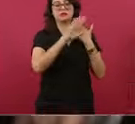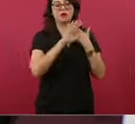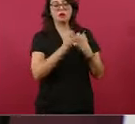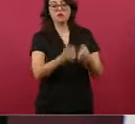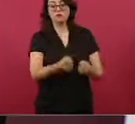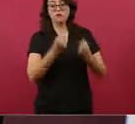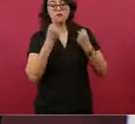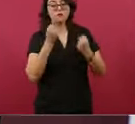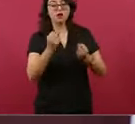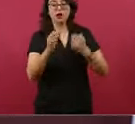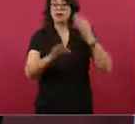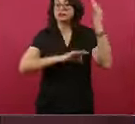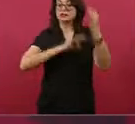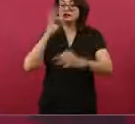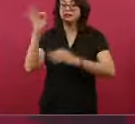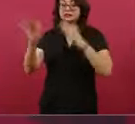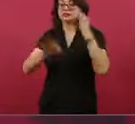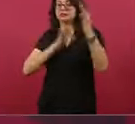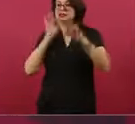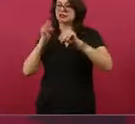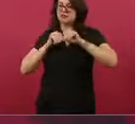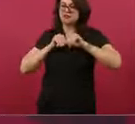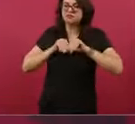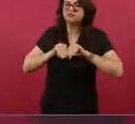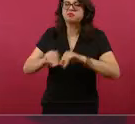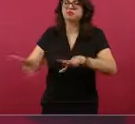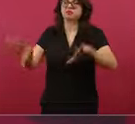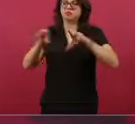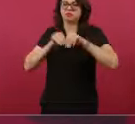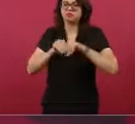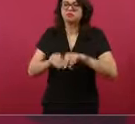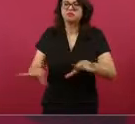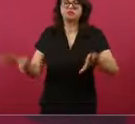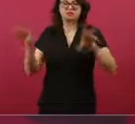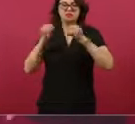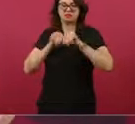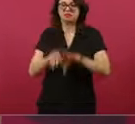y del bombardeo de todos los medios